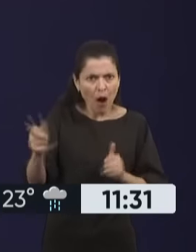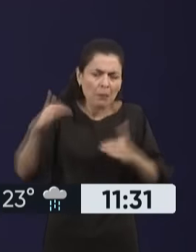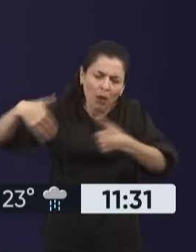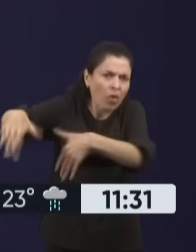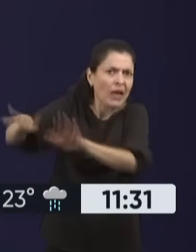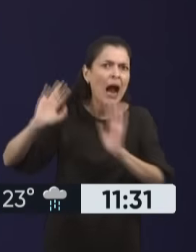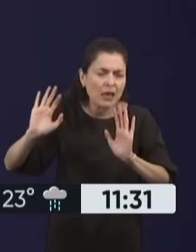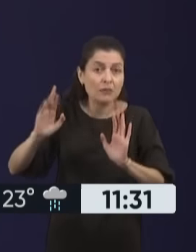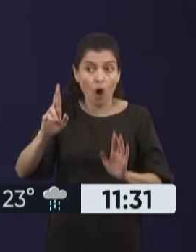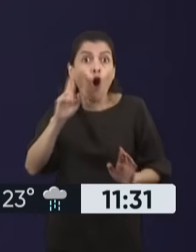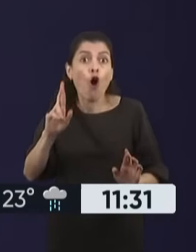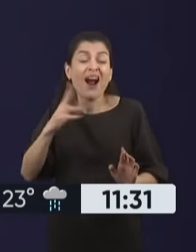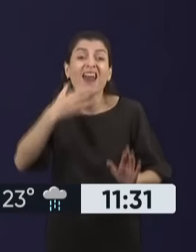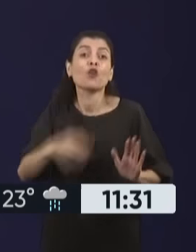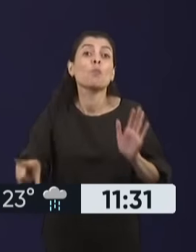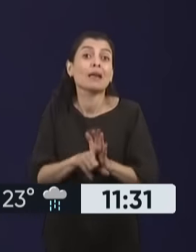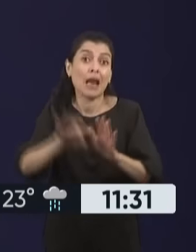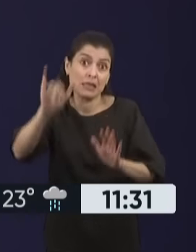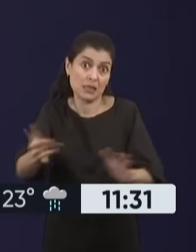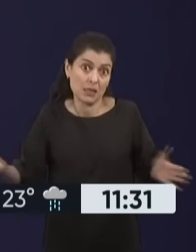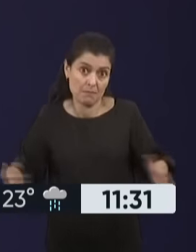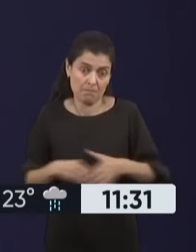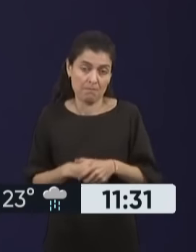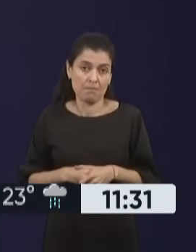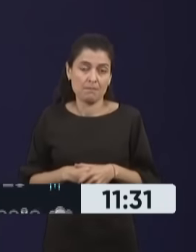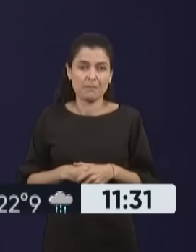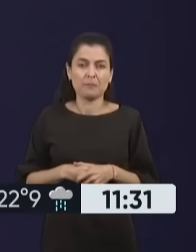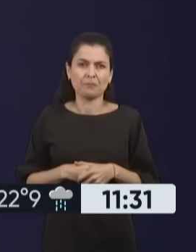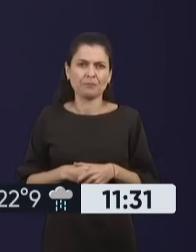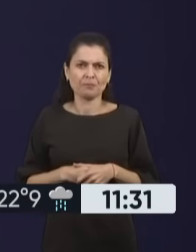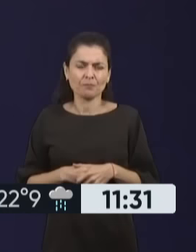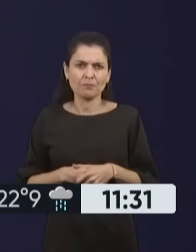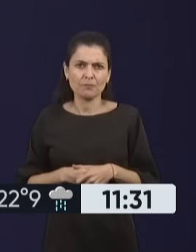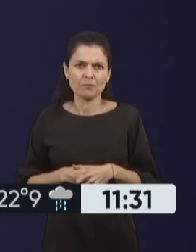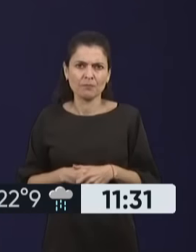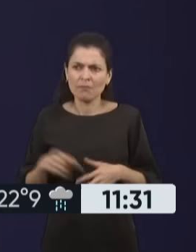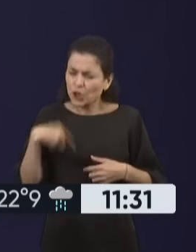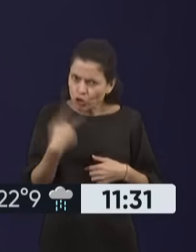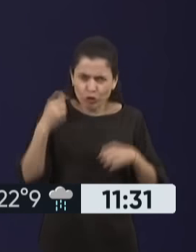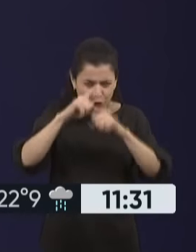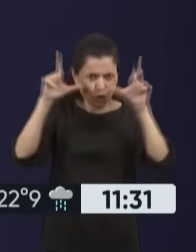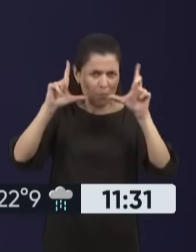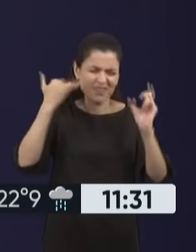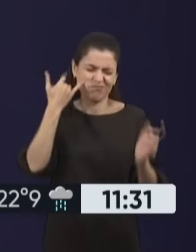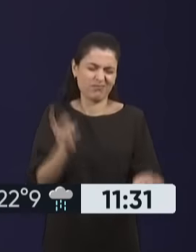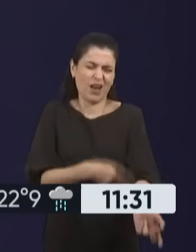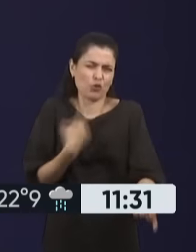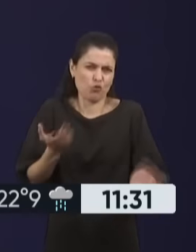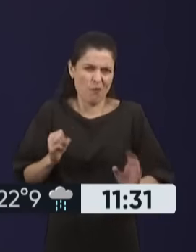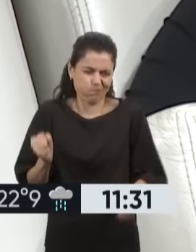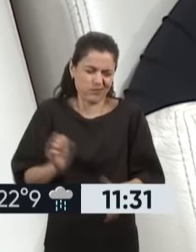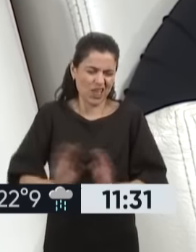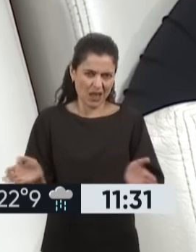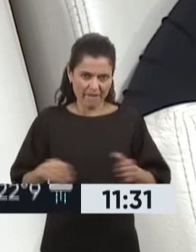esperemos que sea dentro de la ley claro no no no solemos no sorprendernos De nada